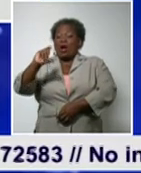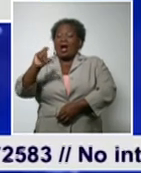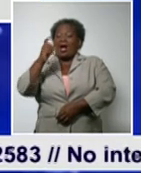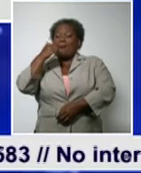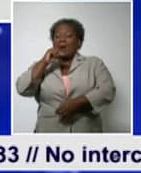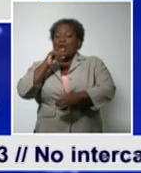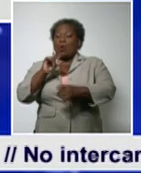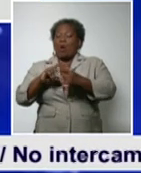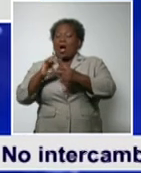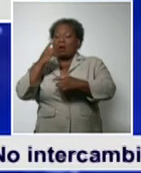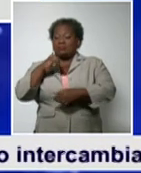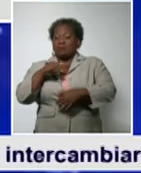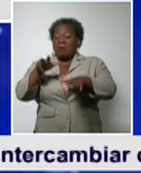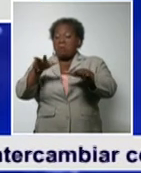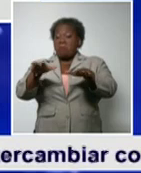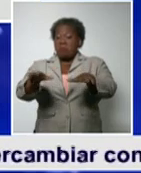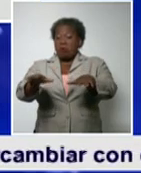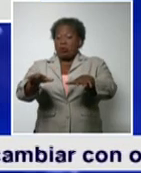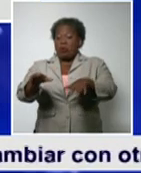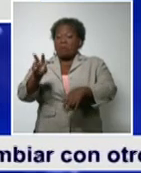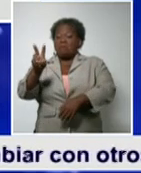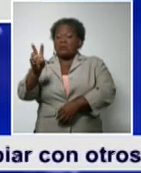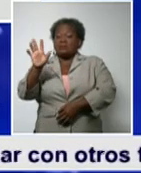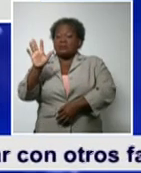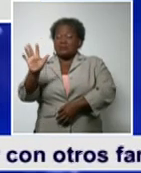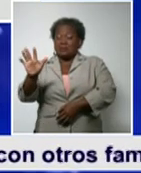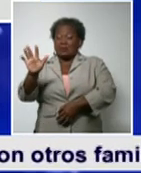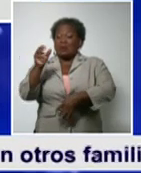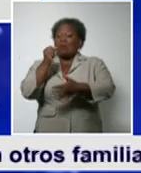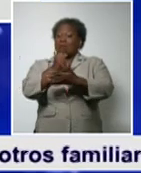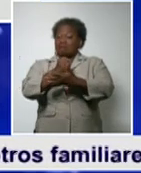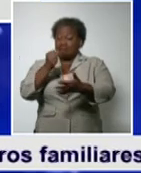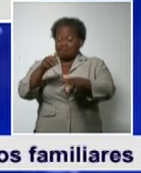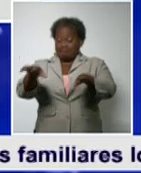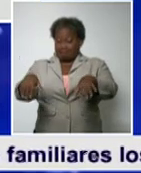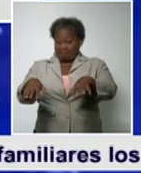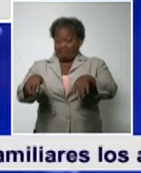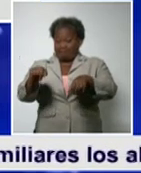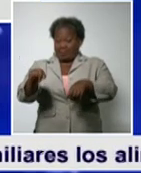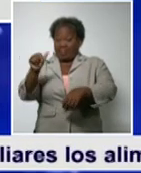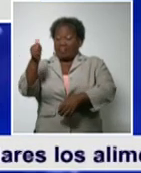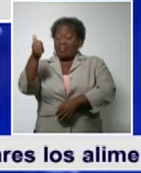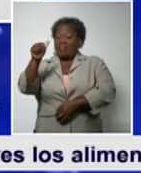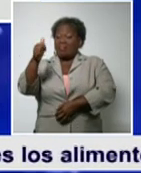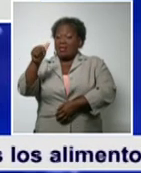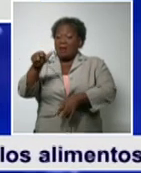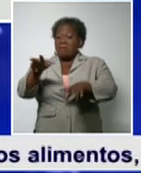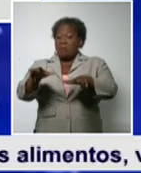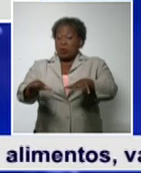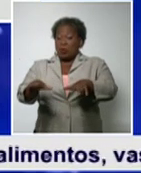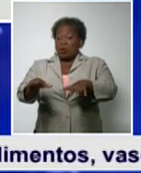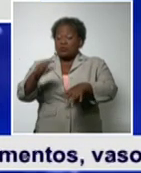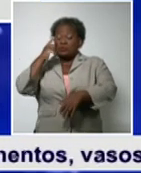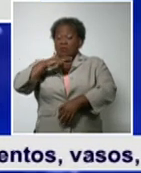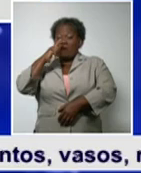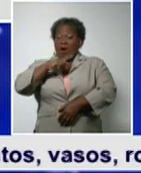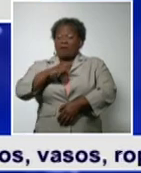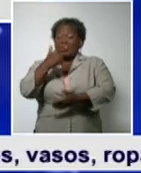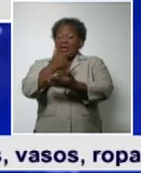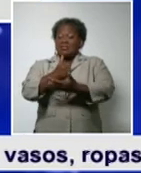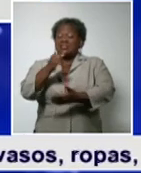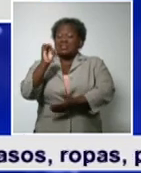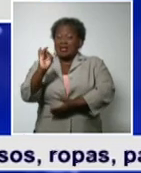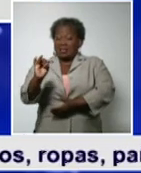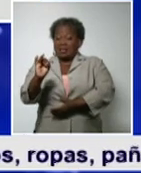Morón confirma 25 casos autóctonos, 10 de Morón, Ciego de Ávila 7, Ciro Redondo